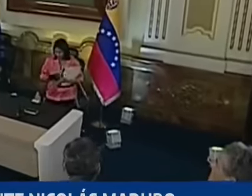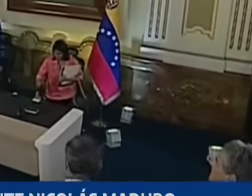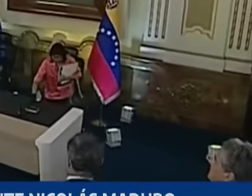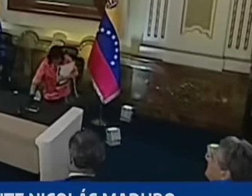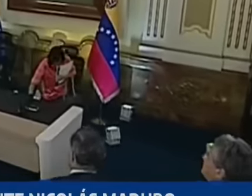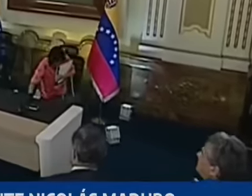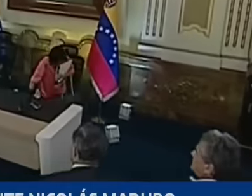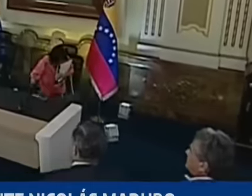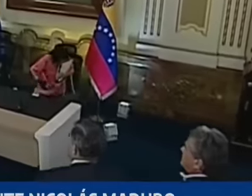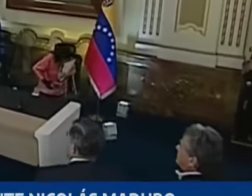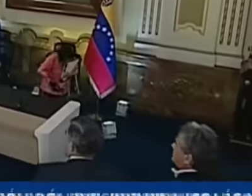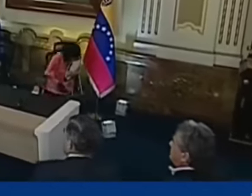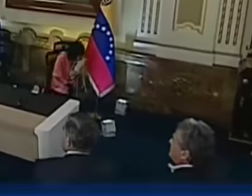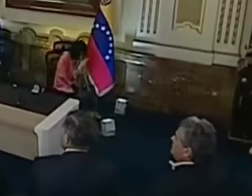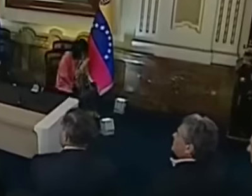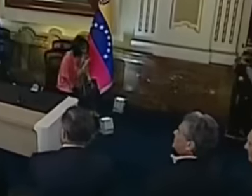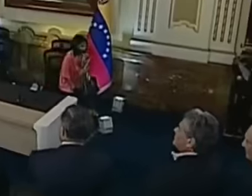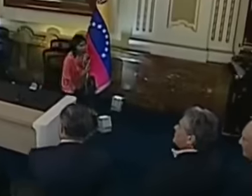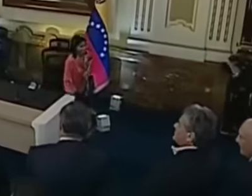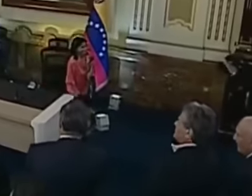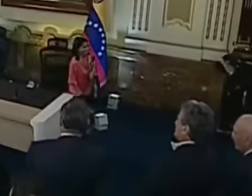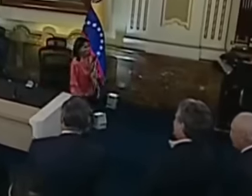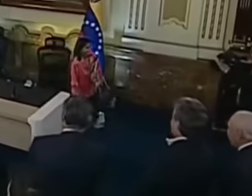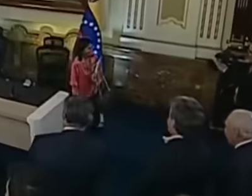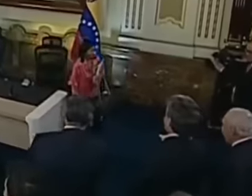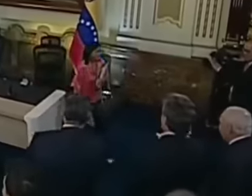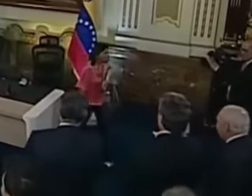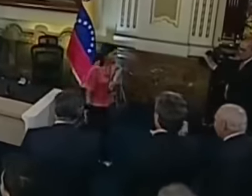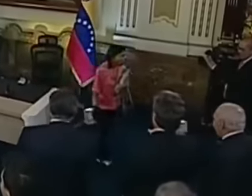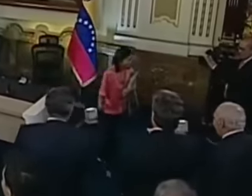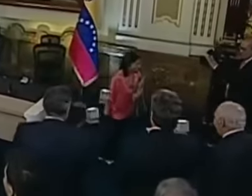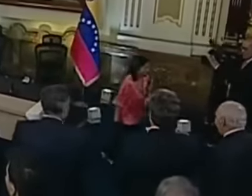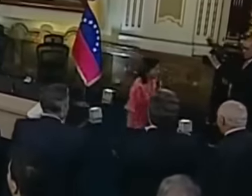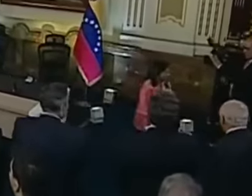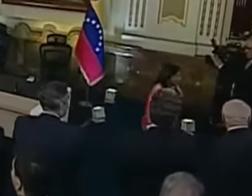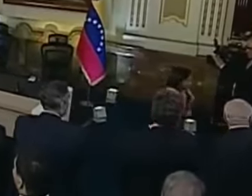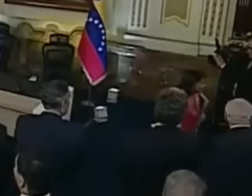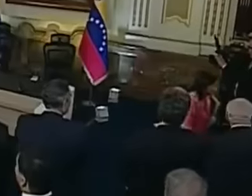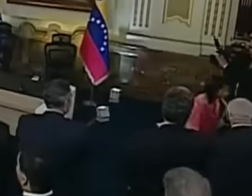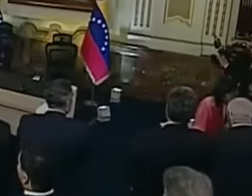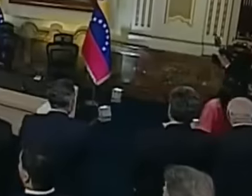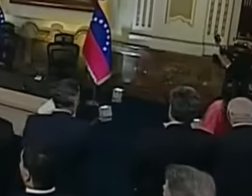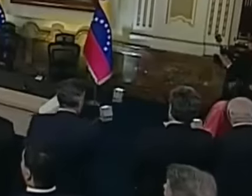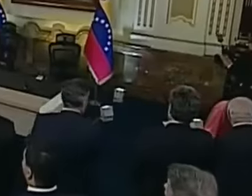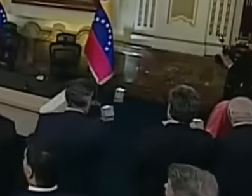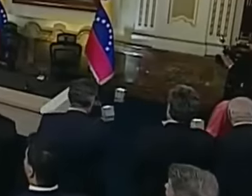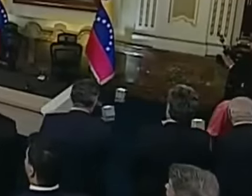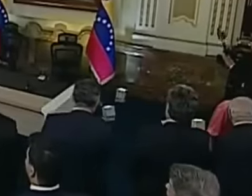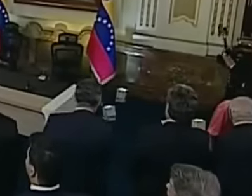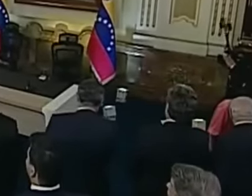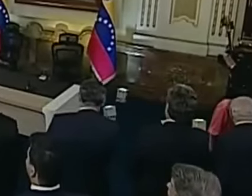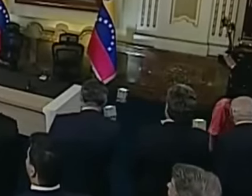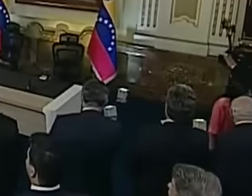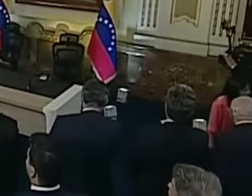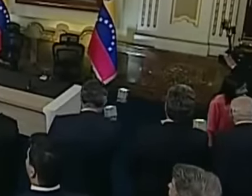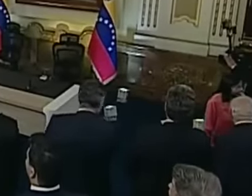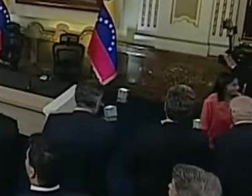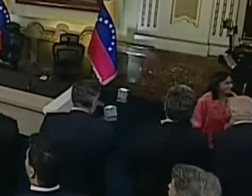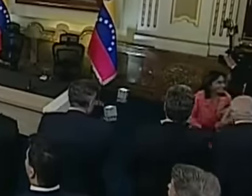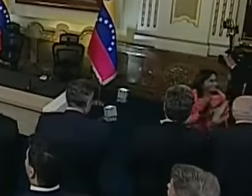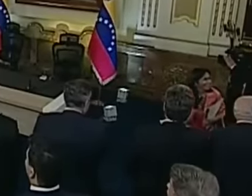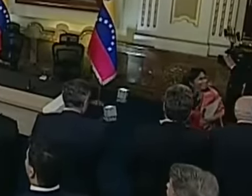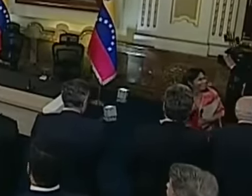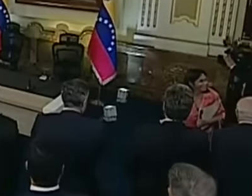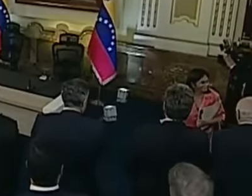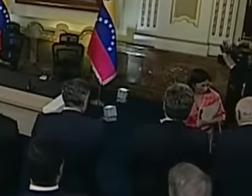con representantes de la Banca Nacional de los Valores y Seguros. Ha dicho el jefe de Estado venezolano que